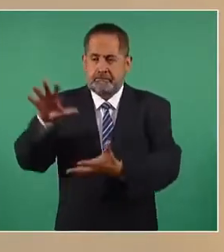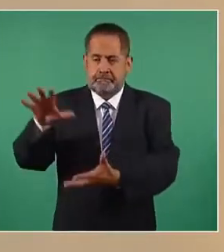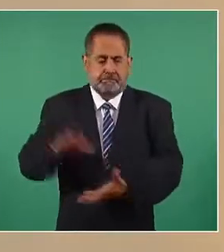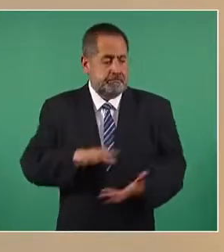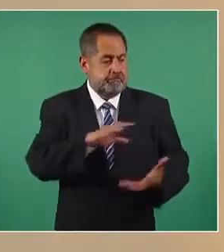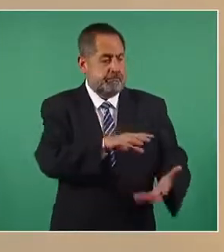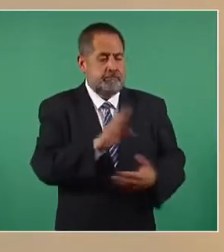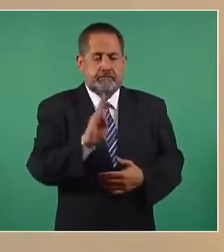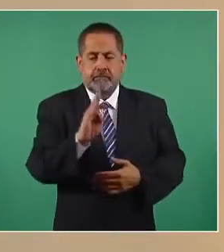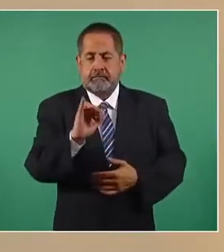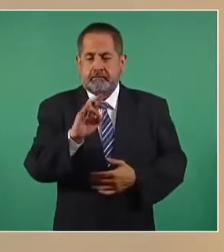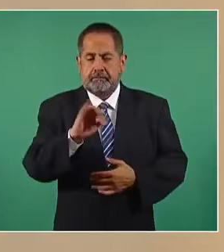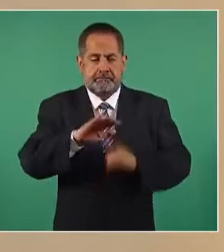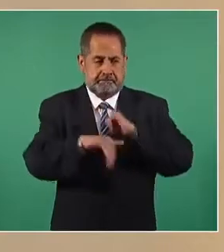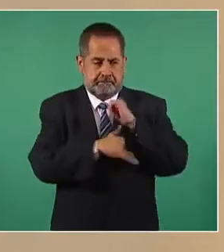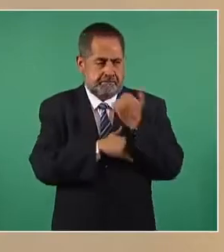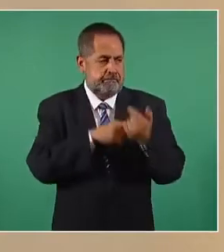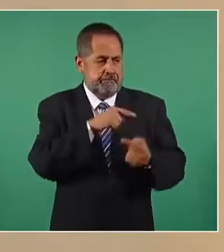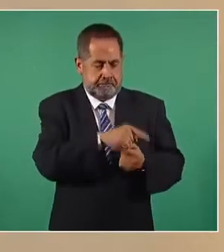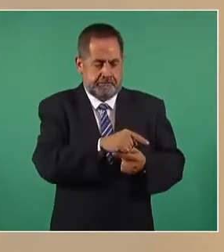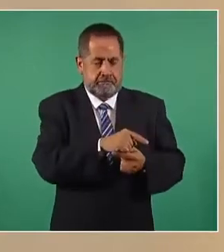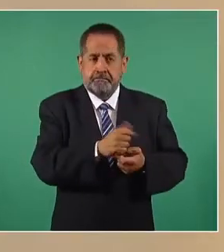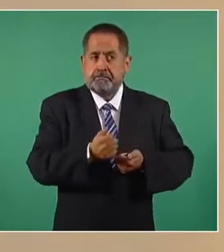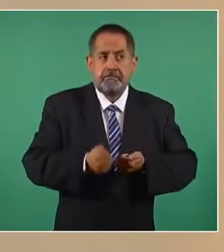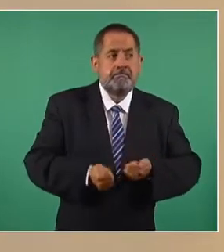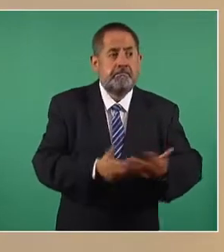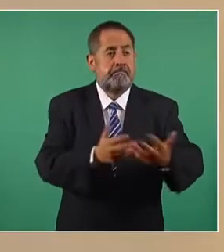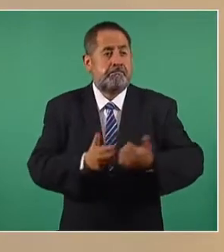Birmex y estuvieron listas para distribución